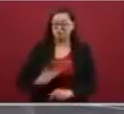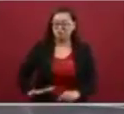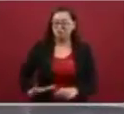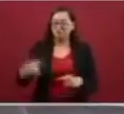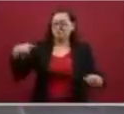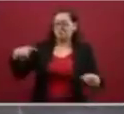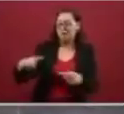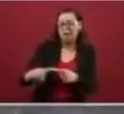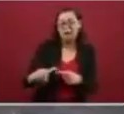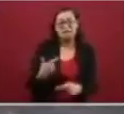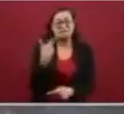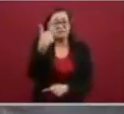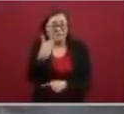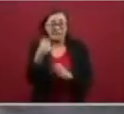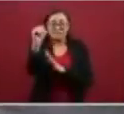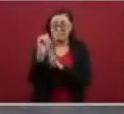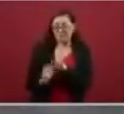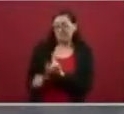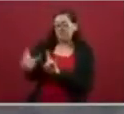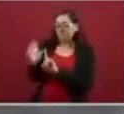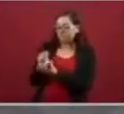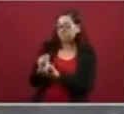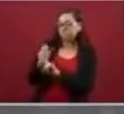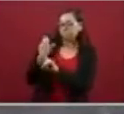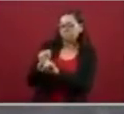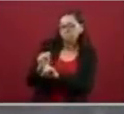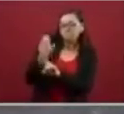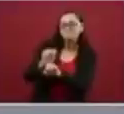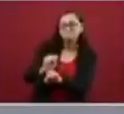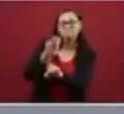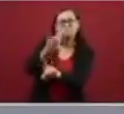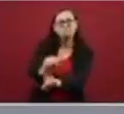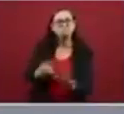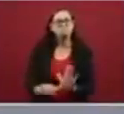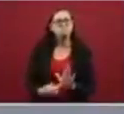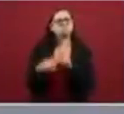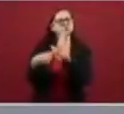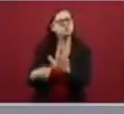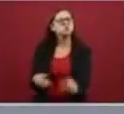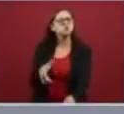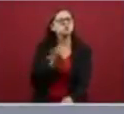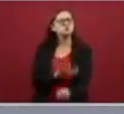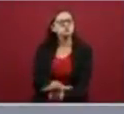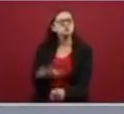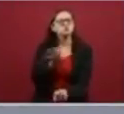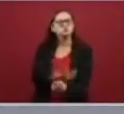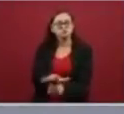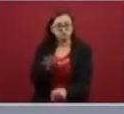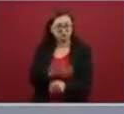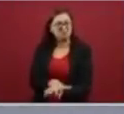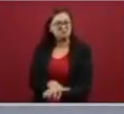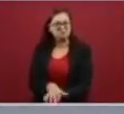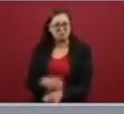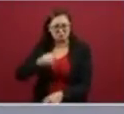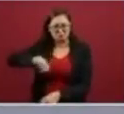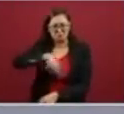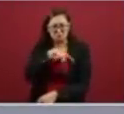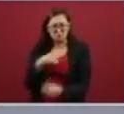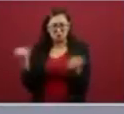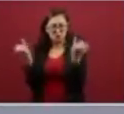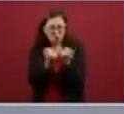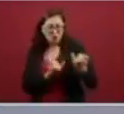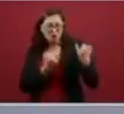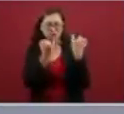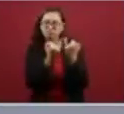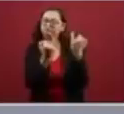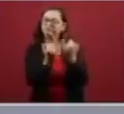bastaría para demostrar que el cambio de gobierno no ha sido más de lo mismo,